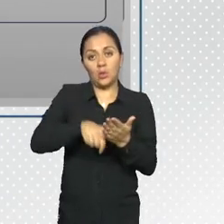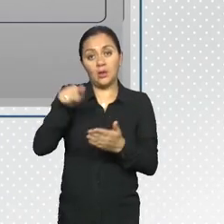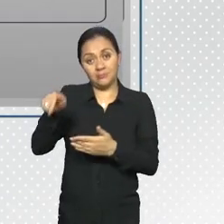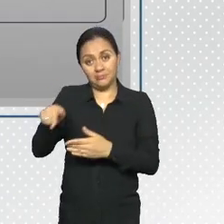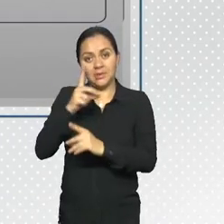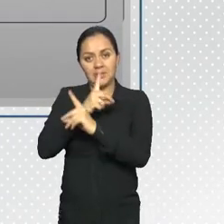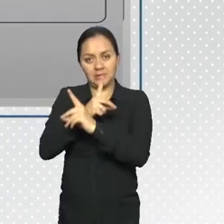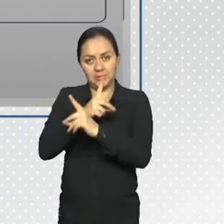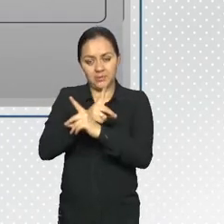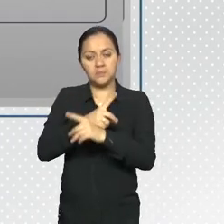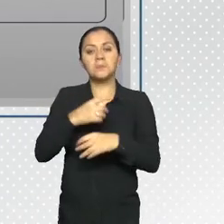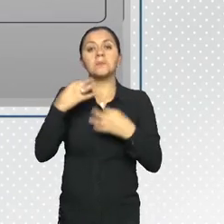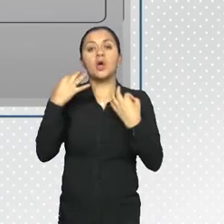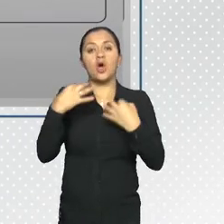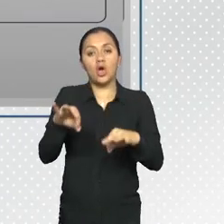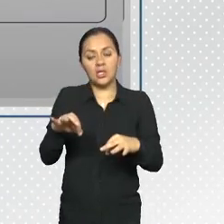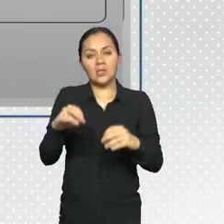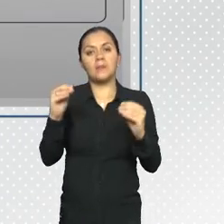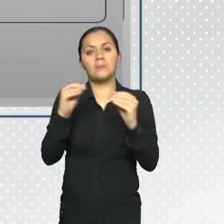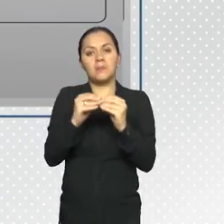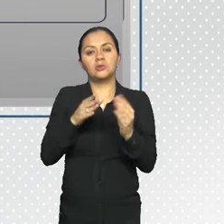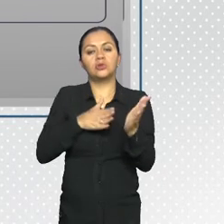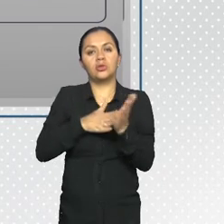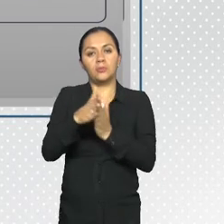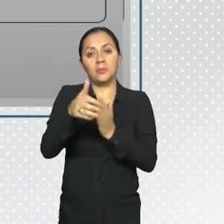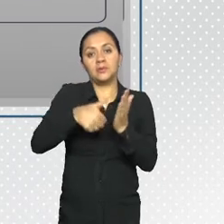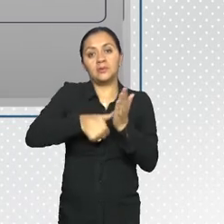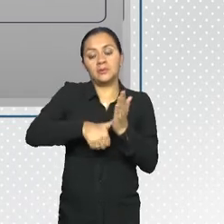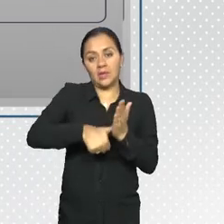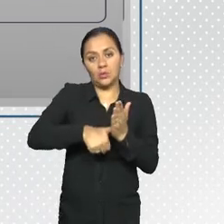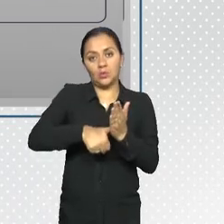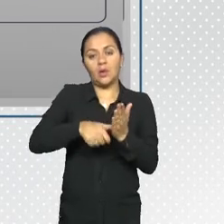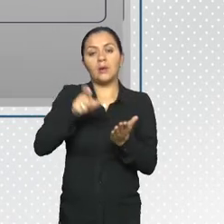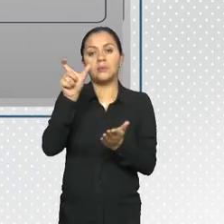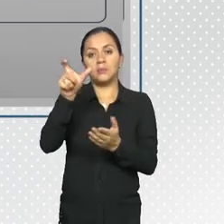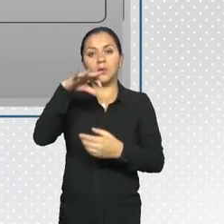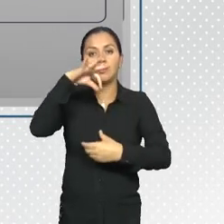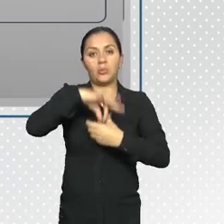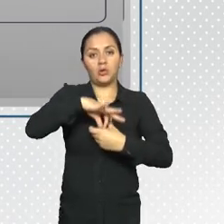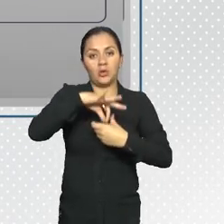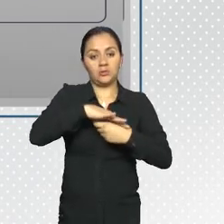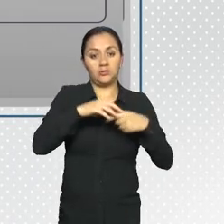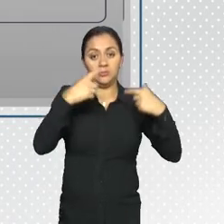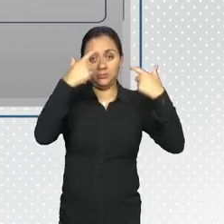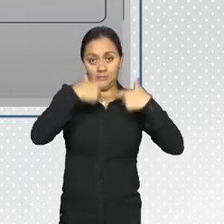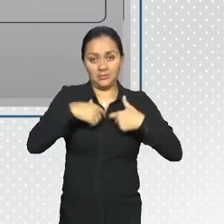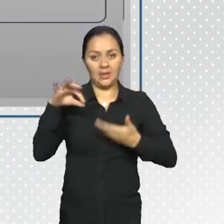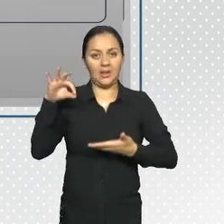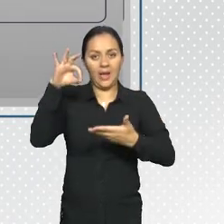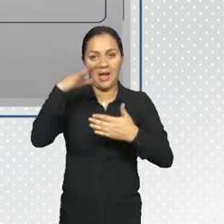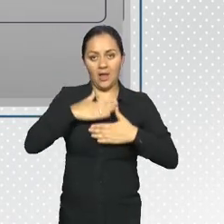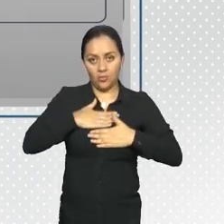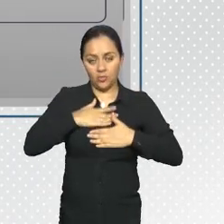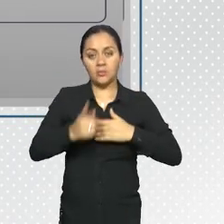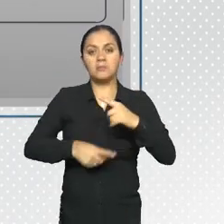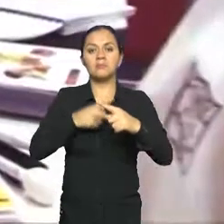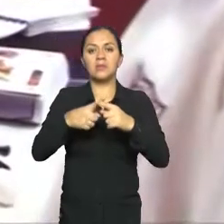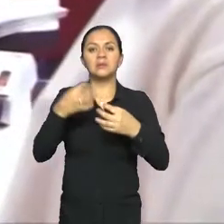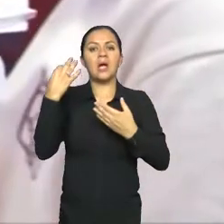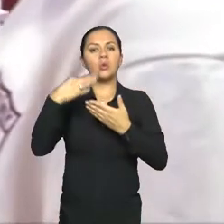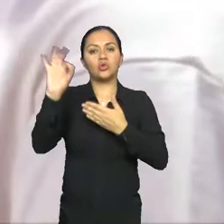beneficiario. Original y copia de la cédula y papeleta de votación de la persona que realiza el trámite. Y autorización